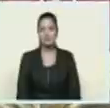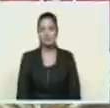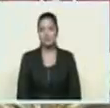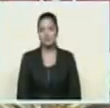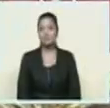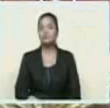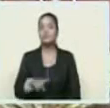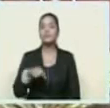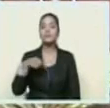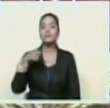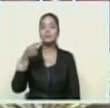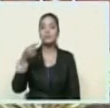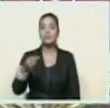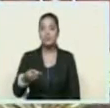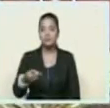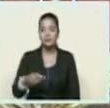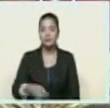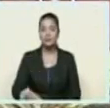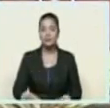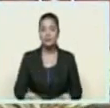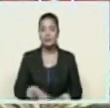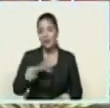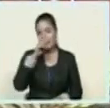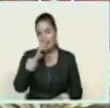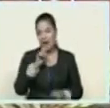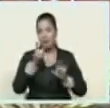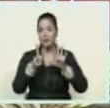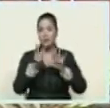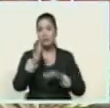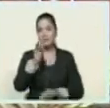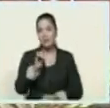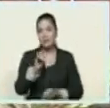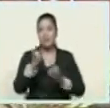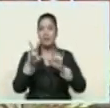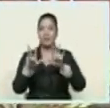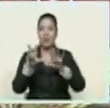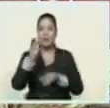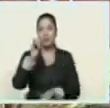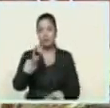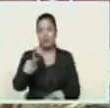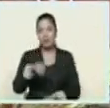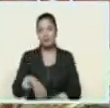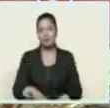después en los años 70 80